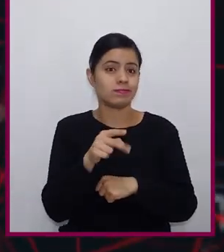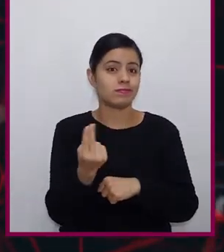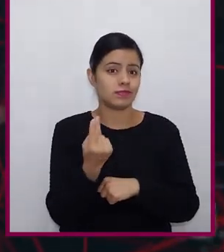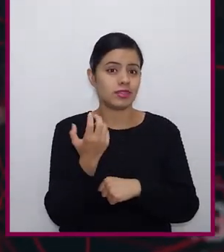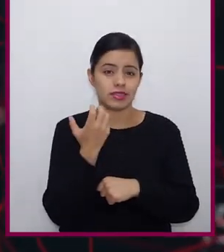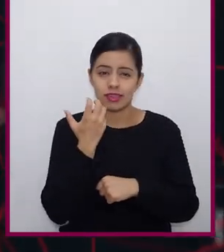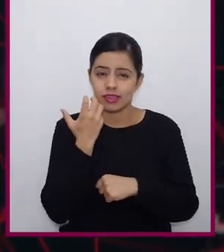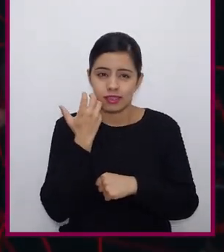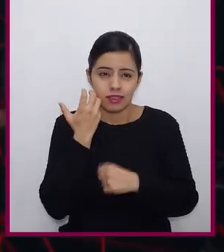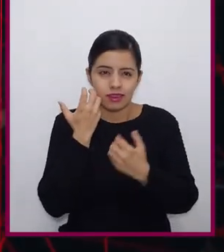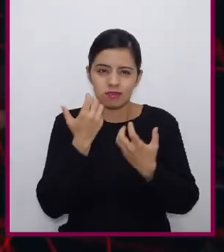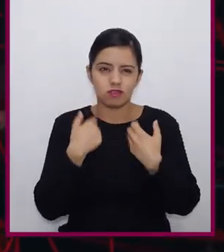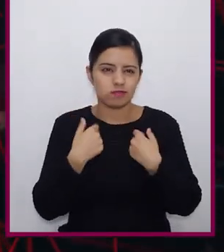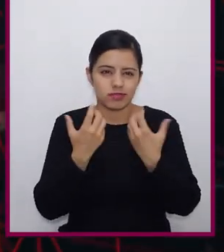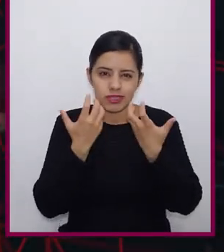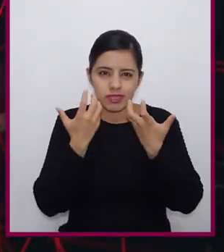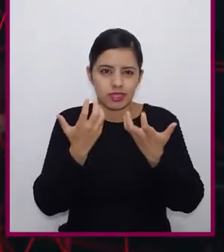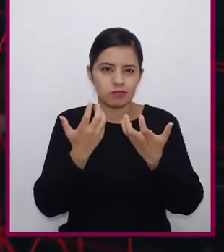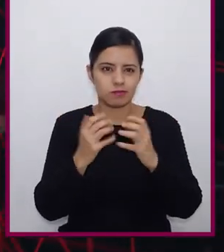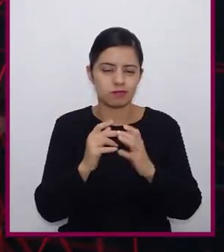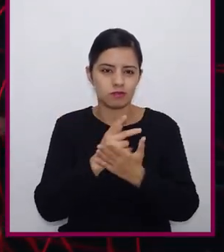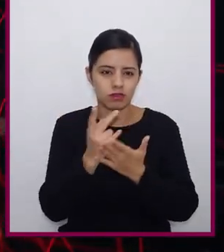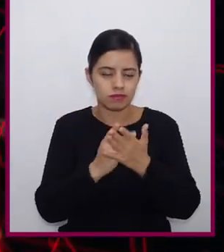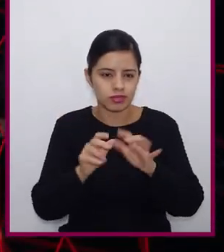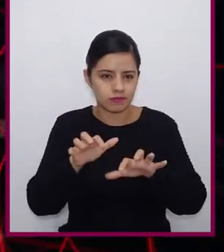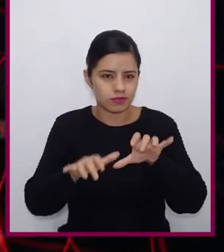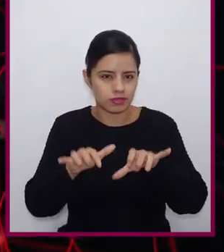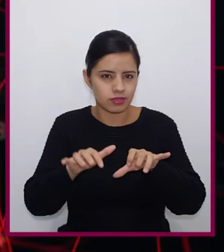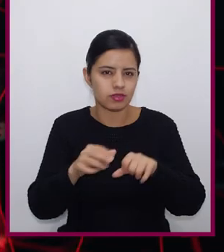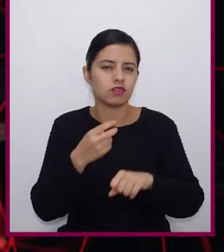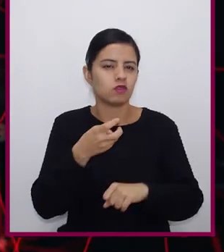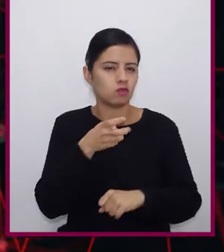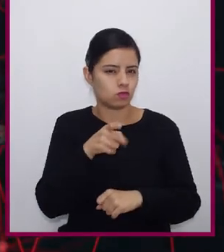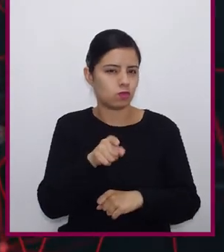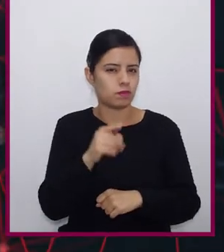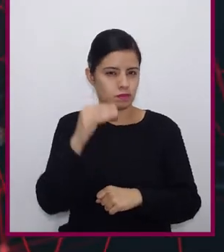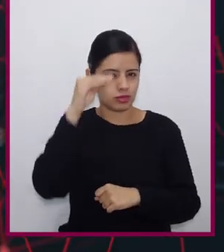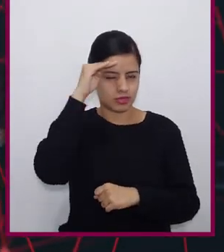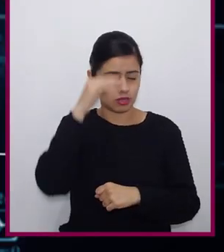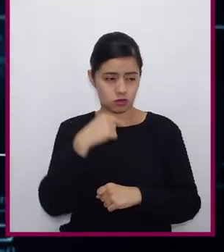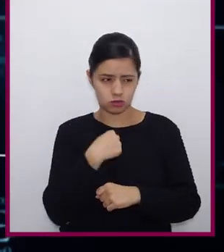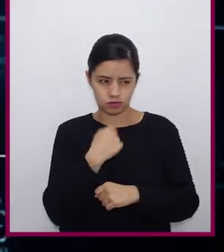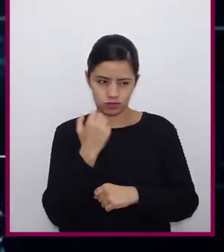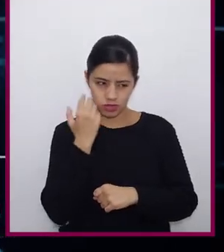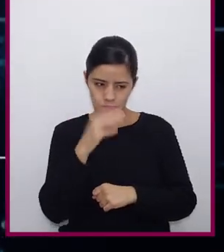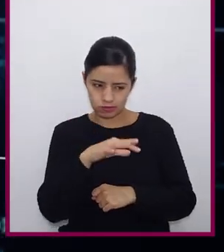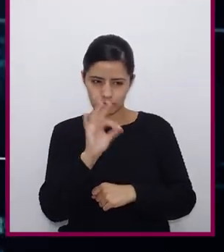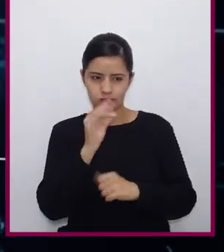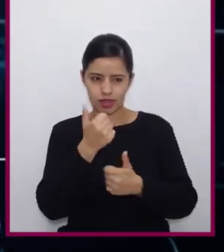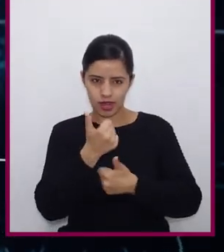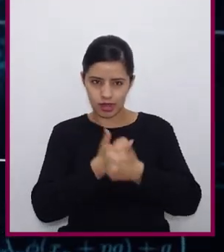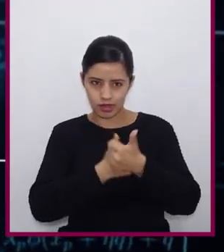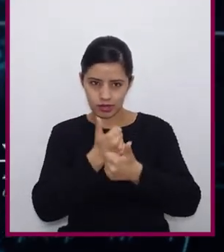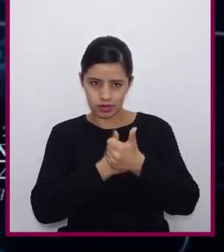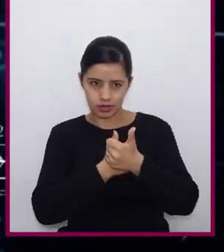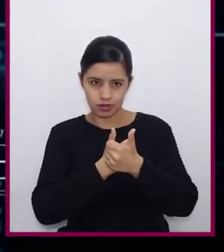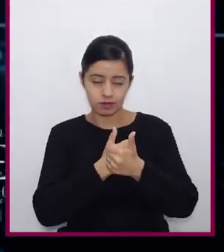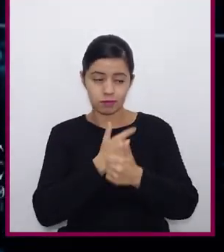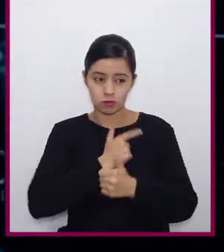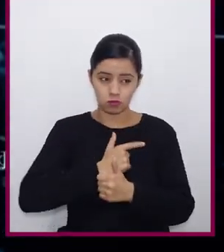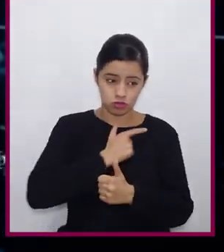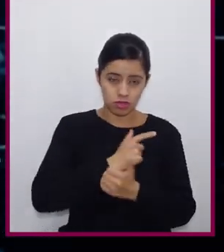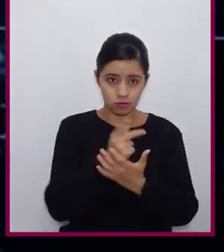tomar en consideración qué tanto es lo que tú quieres estar en esta carrera, y si te gusta